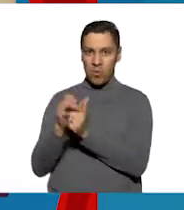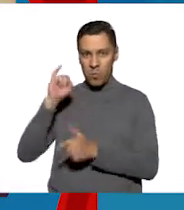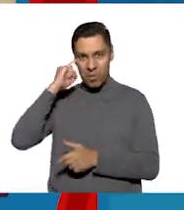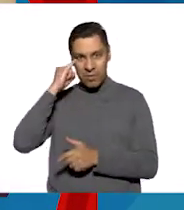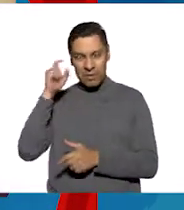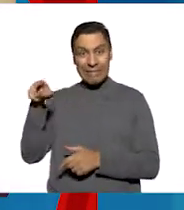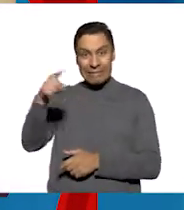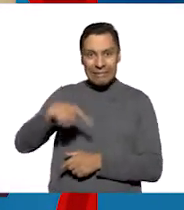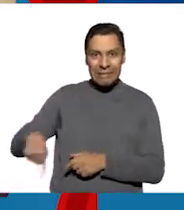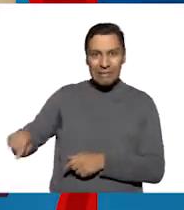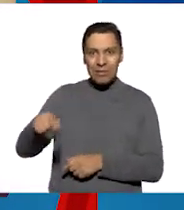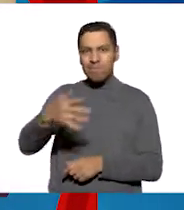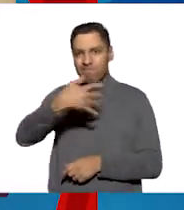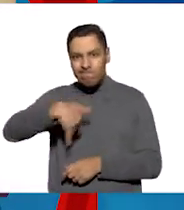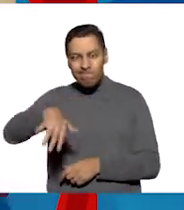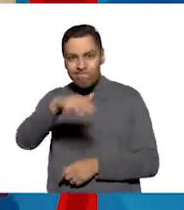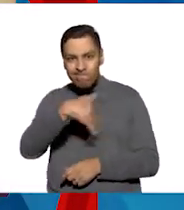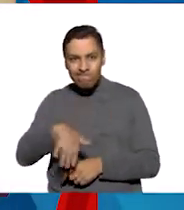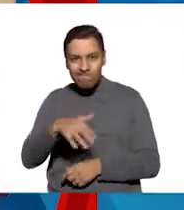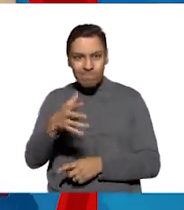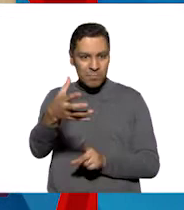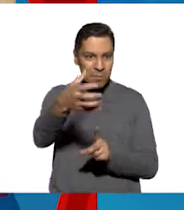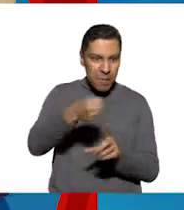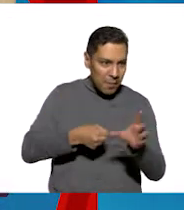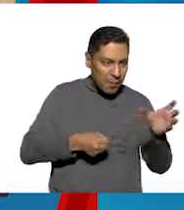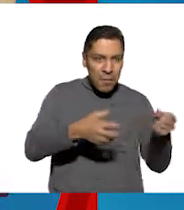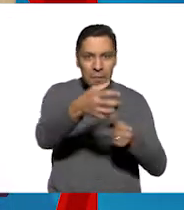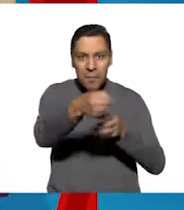últimos buscaban capturar contrincantes para el